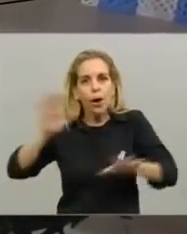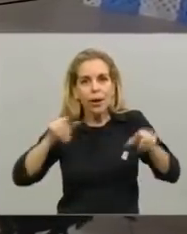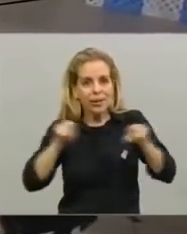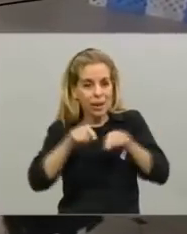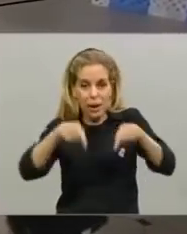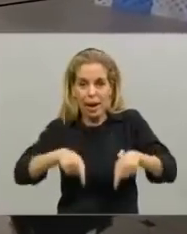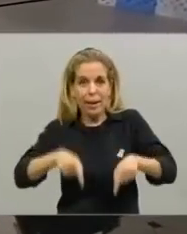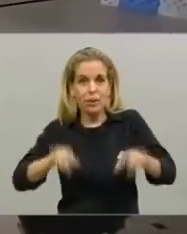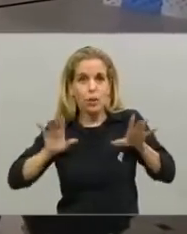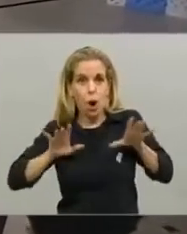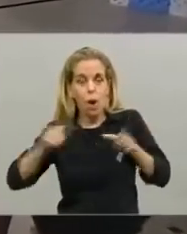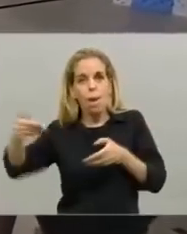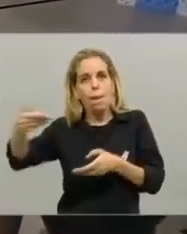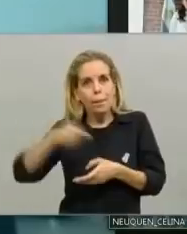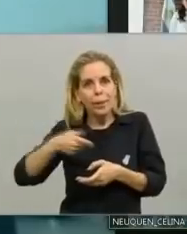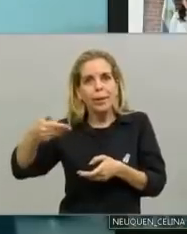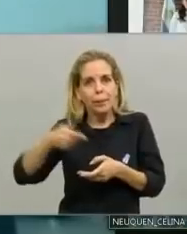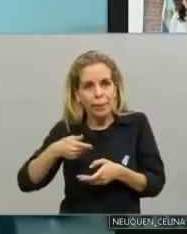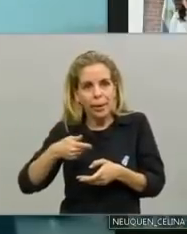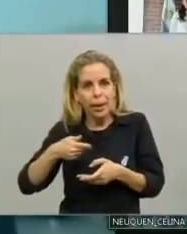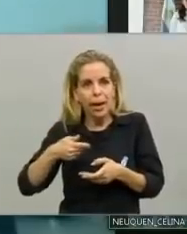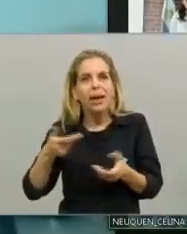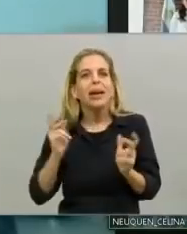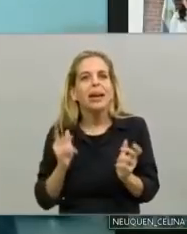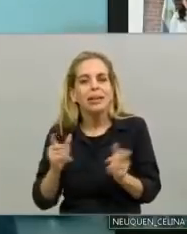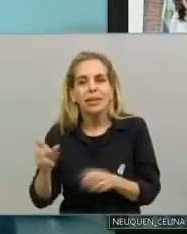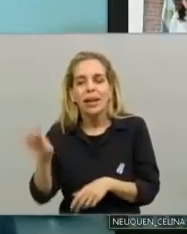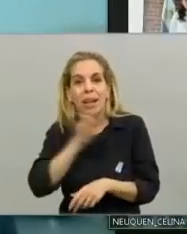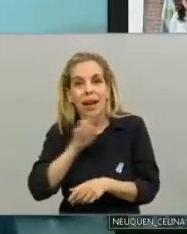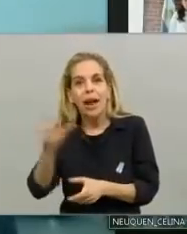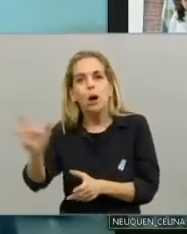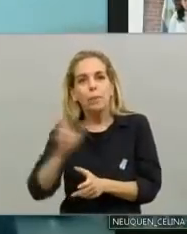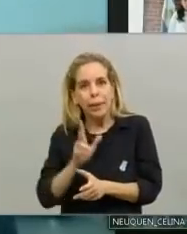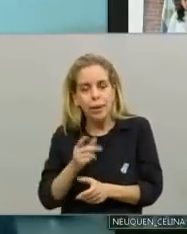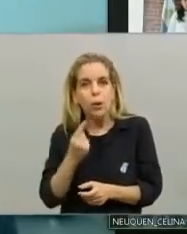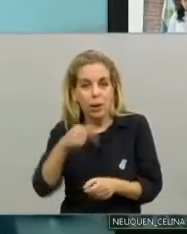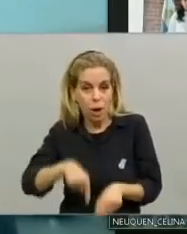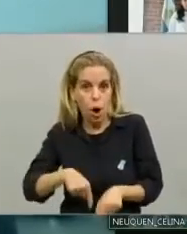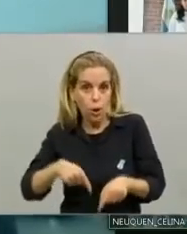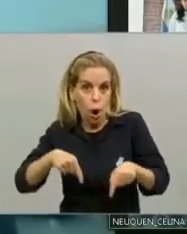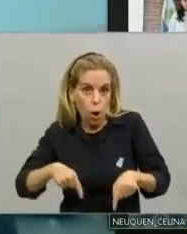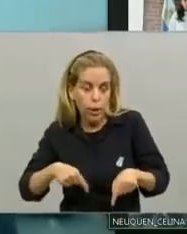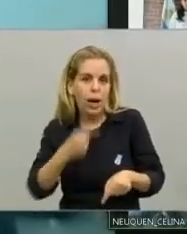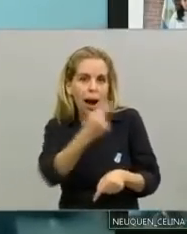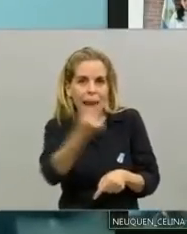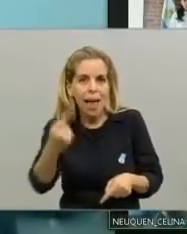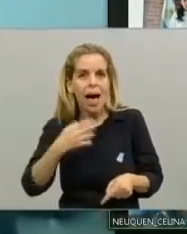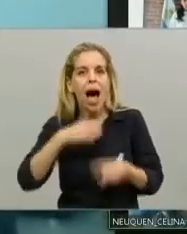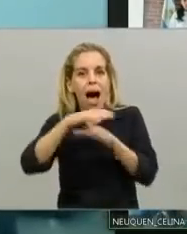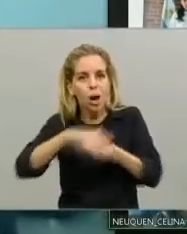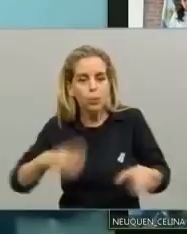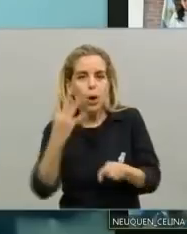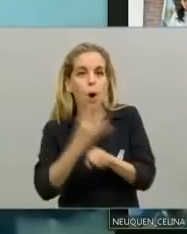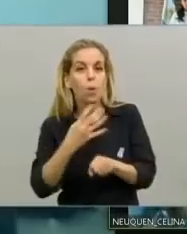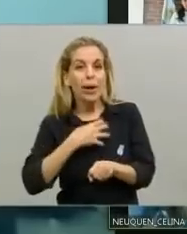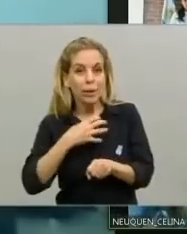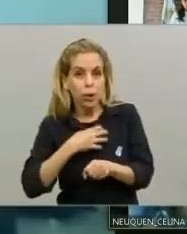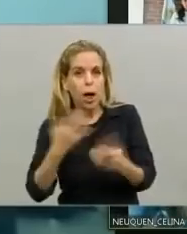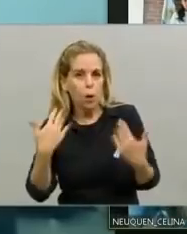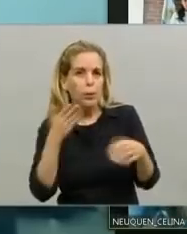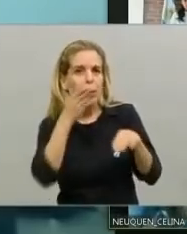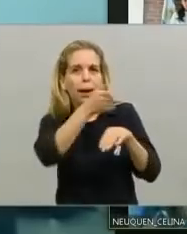Me pidió algo más grande, en verdad. Me dijo que ese día cada chico de cuarto grado vaya a su